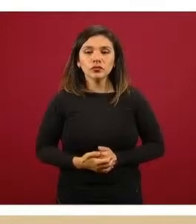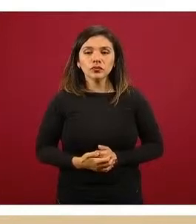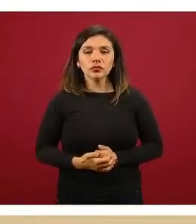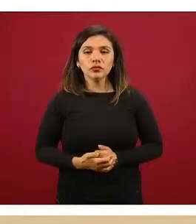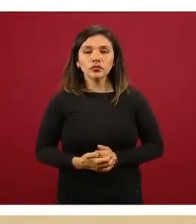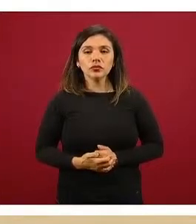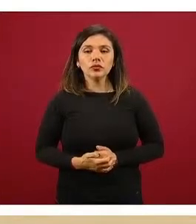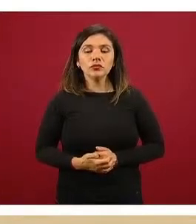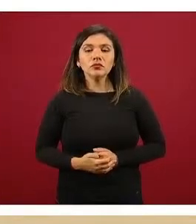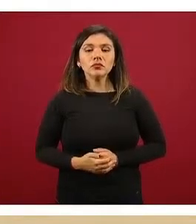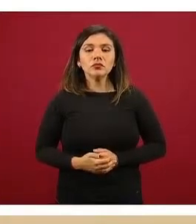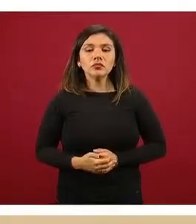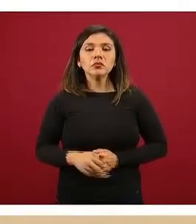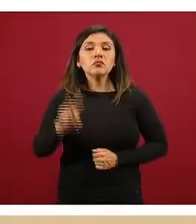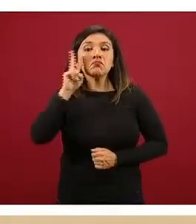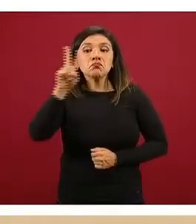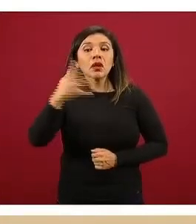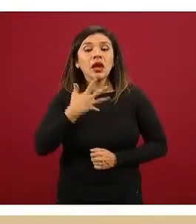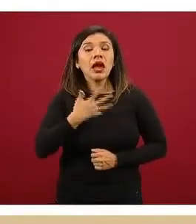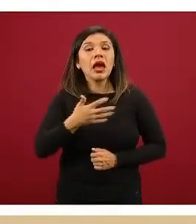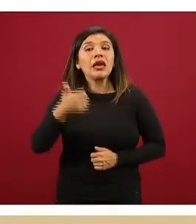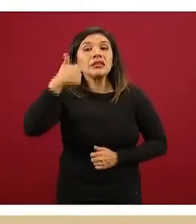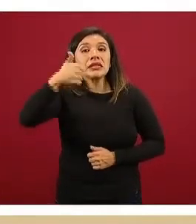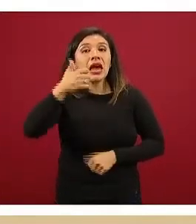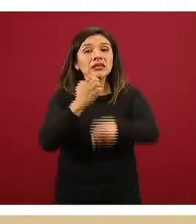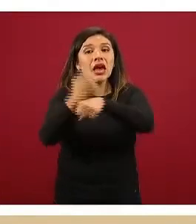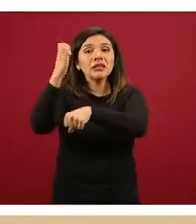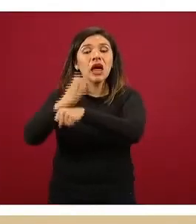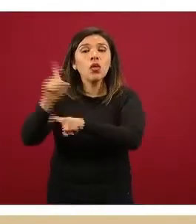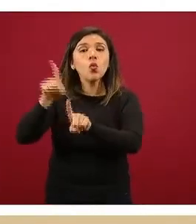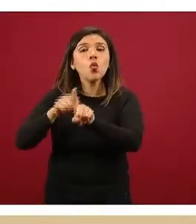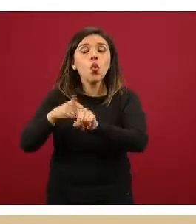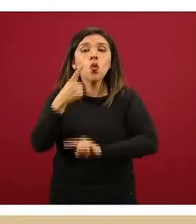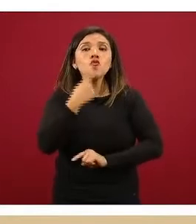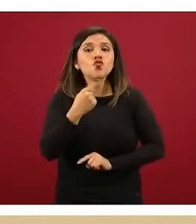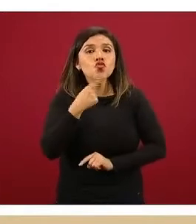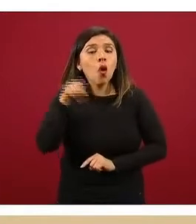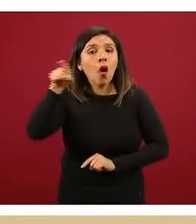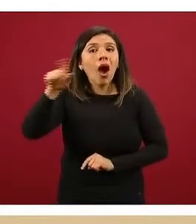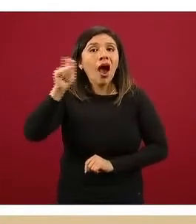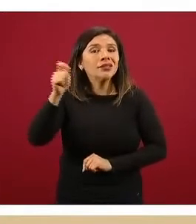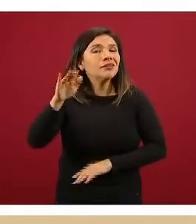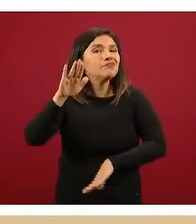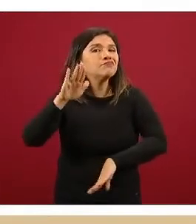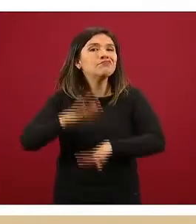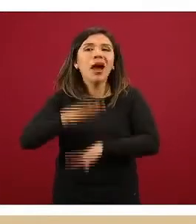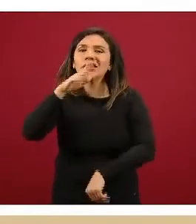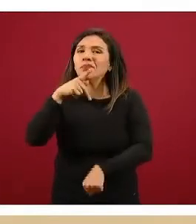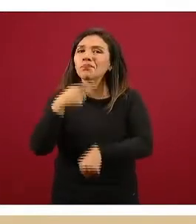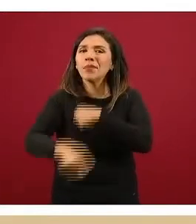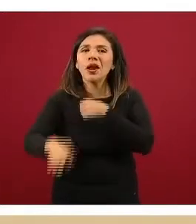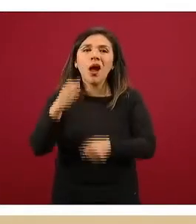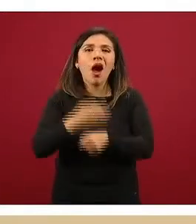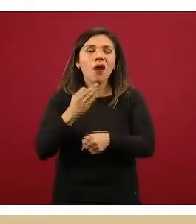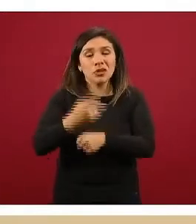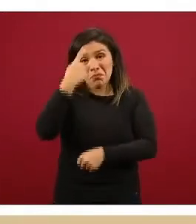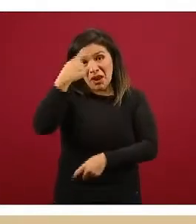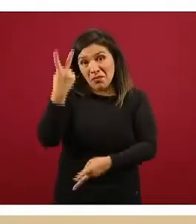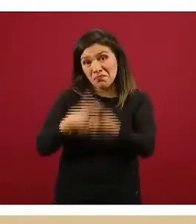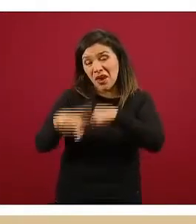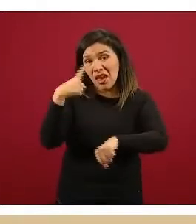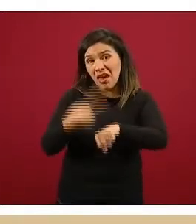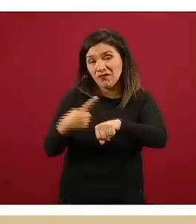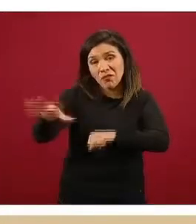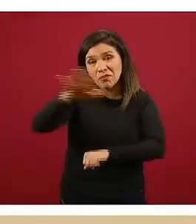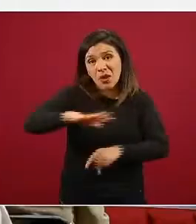6 estados en color rojo, que lo que significa es el máximo riesgo epidémico para